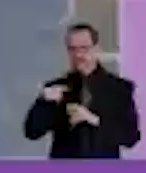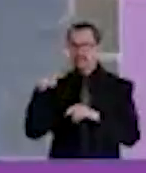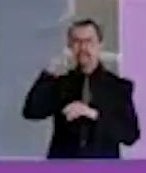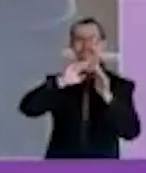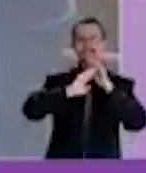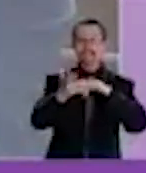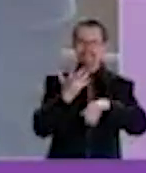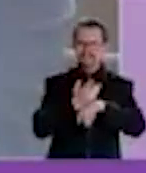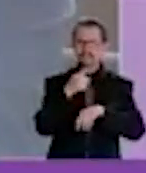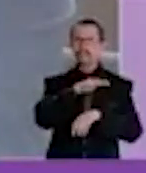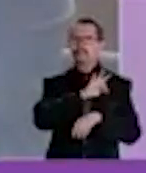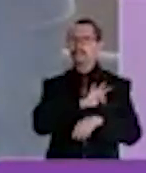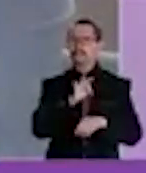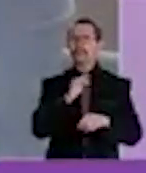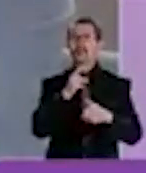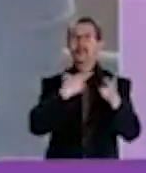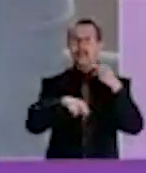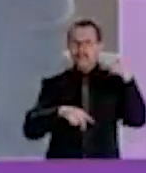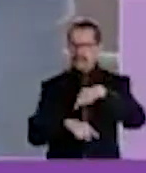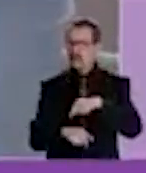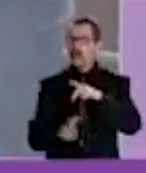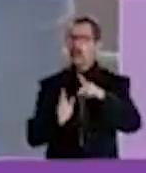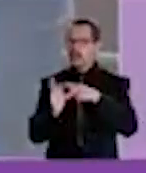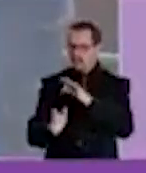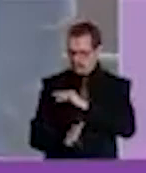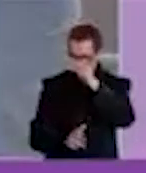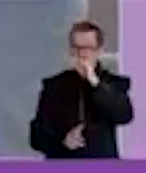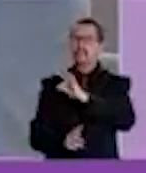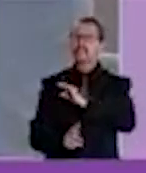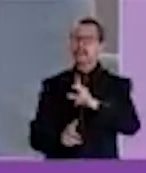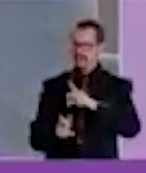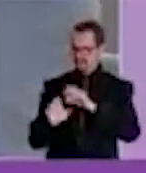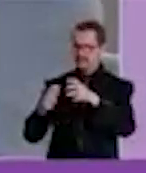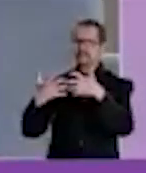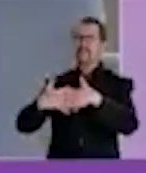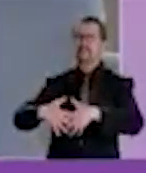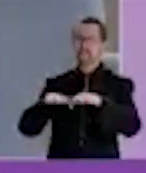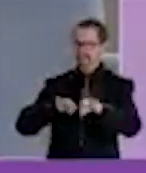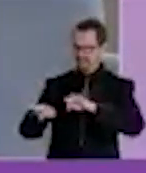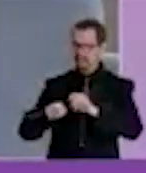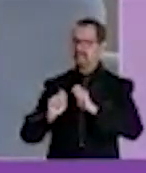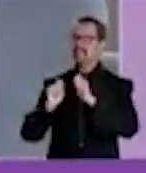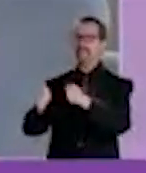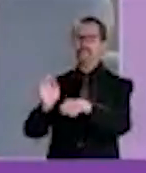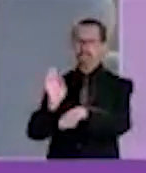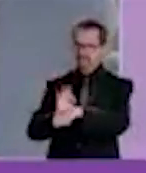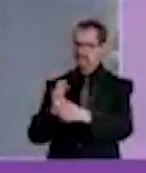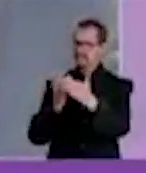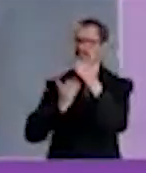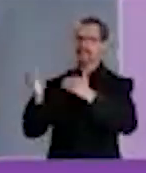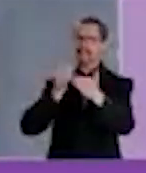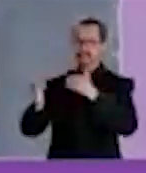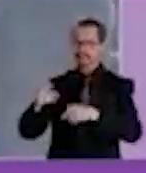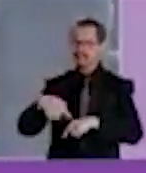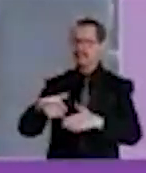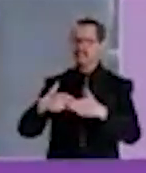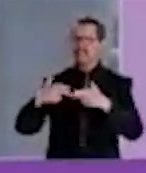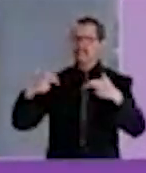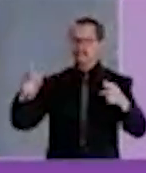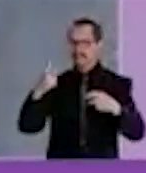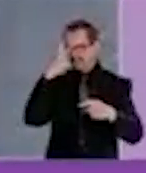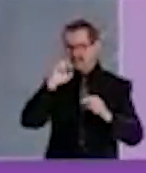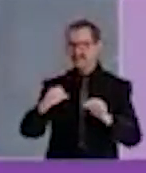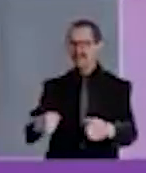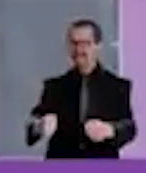potenciar la empresa en mexico para que puedan venir al regreso de tener un gran empleo y bien pagado y bien remunerado